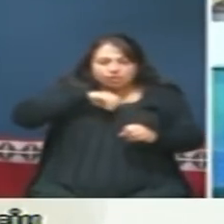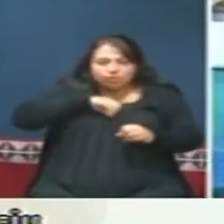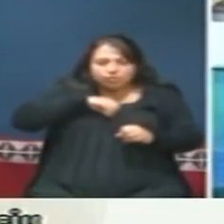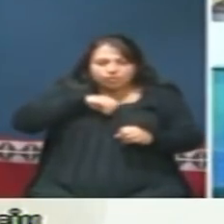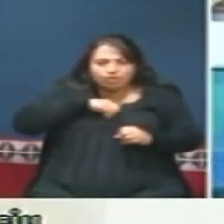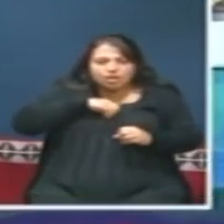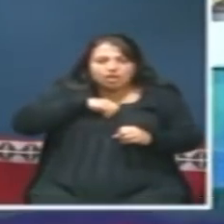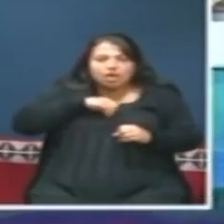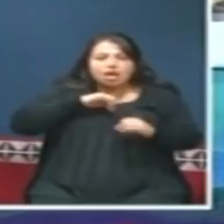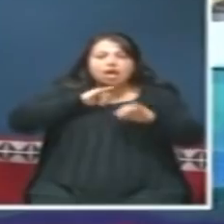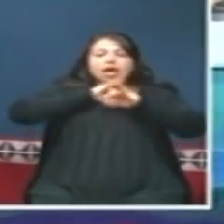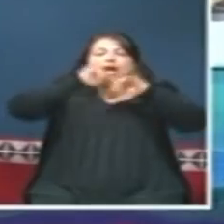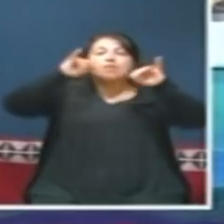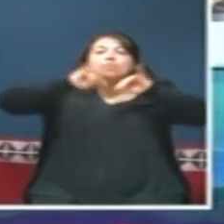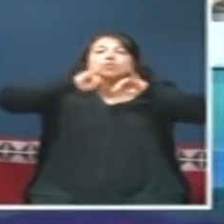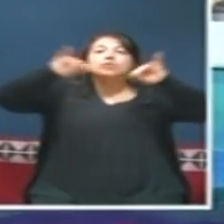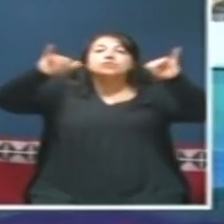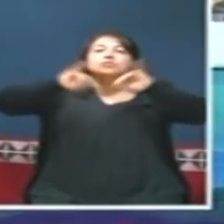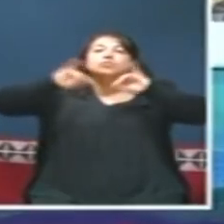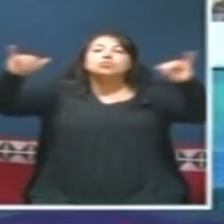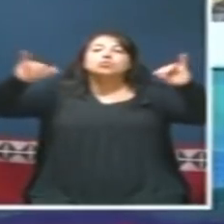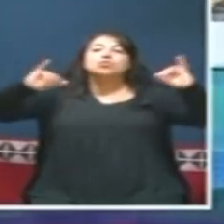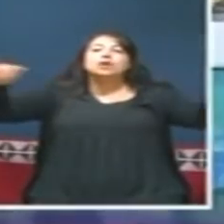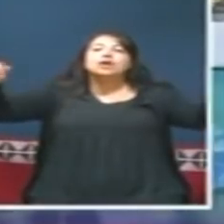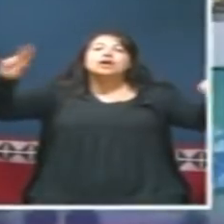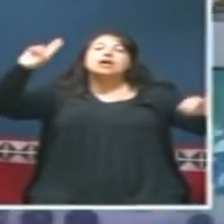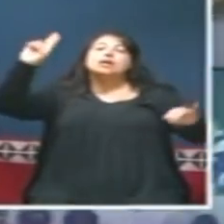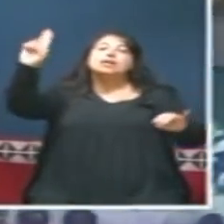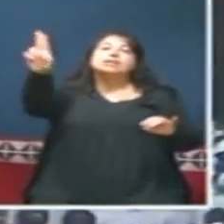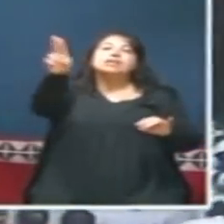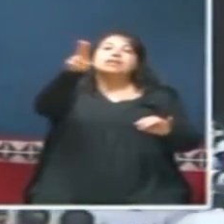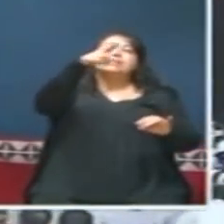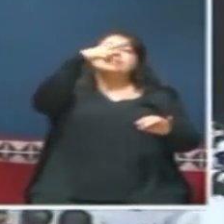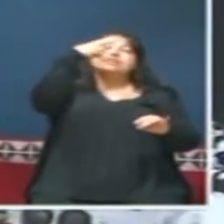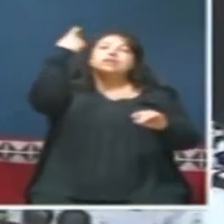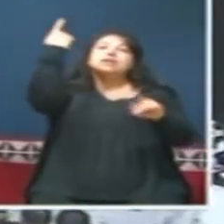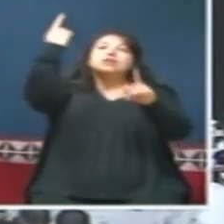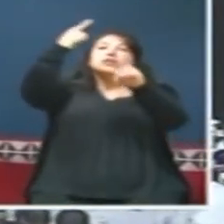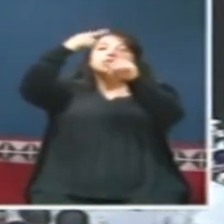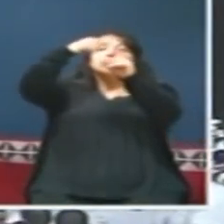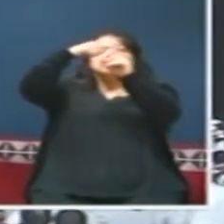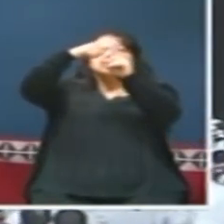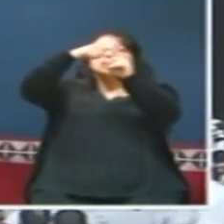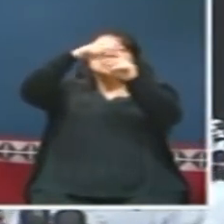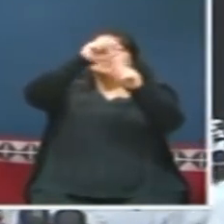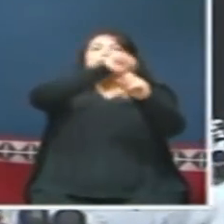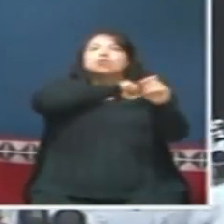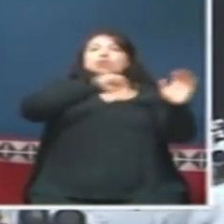Anunciamos tu muerte, Señor.